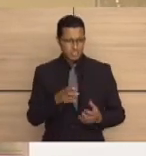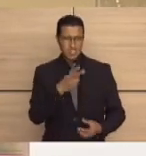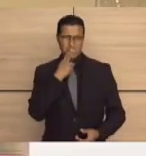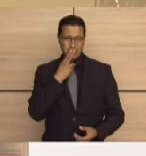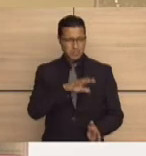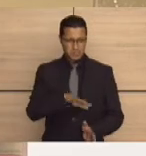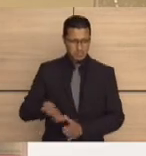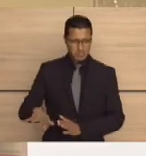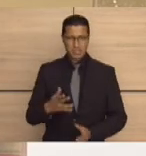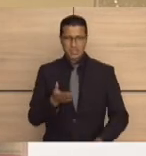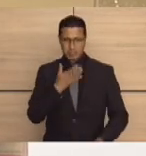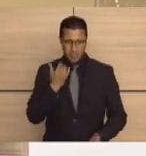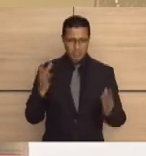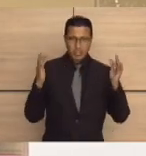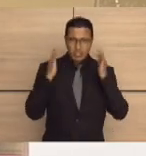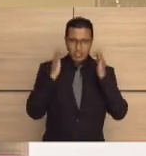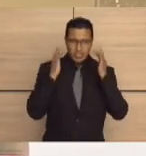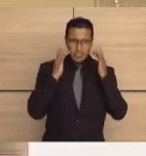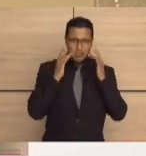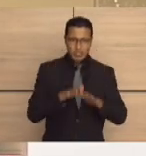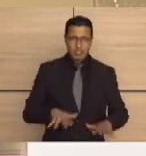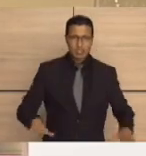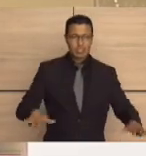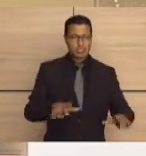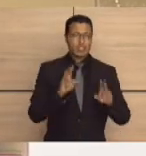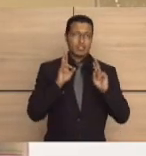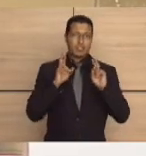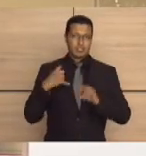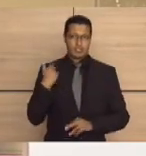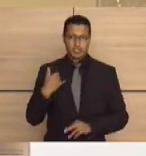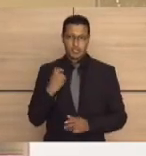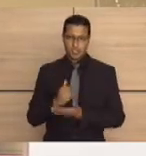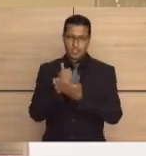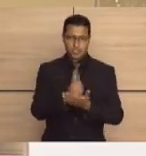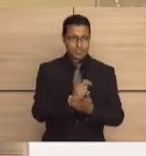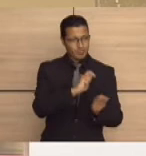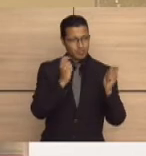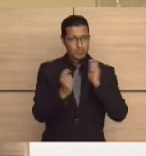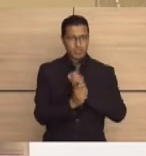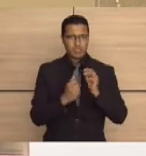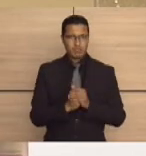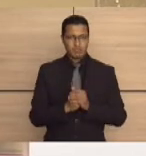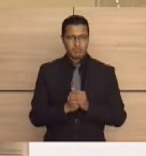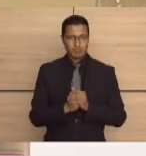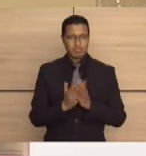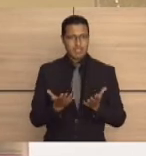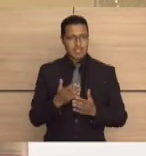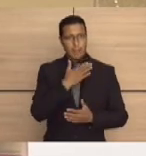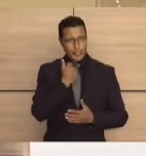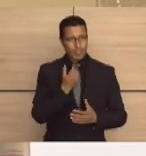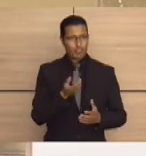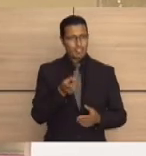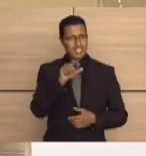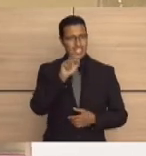más jóvenes ayudaran a transformar ese futuro y ese país que queremos. Es decir, necesitamos también más Santiagos.